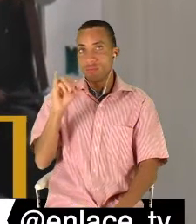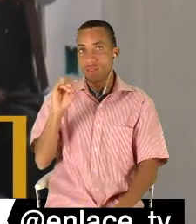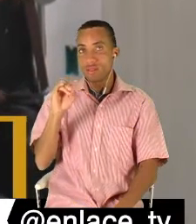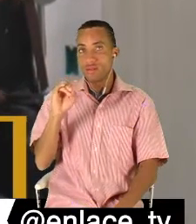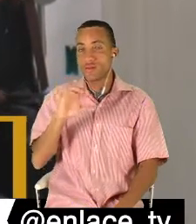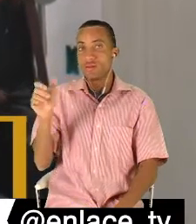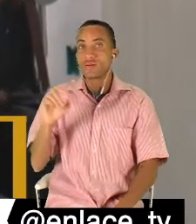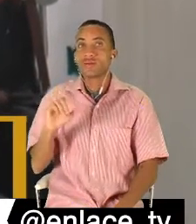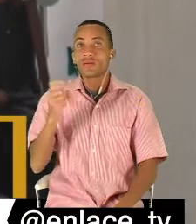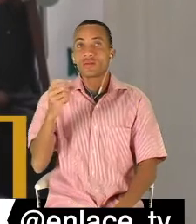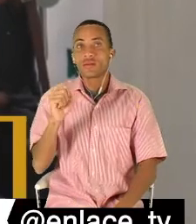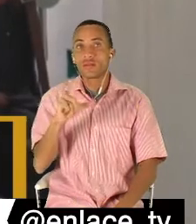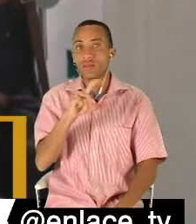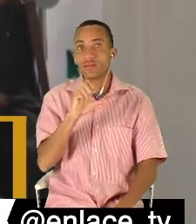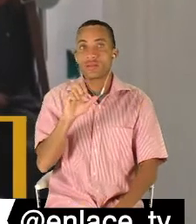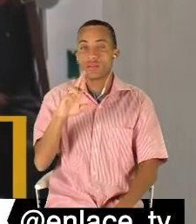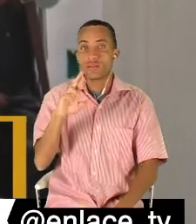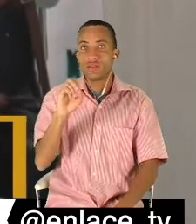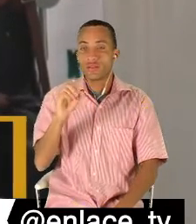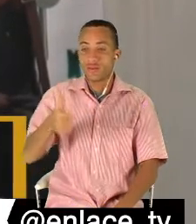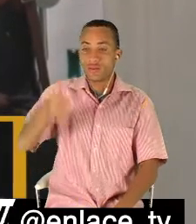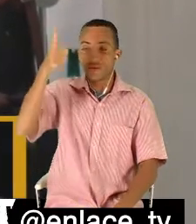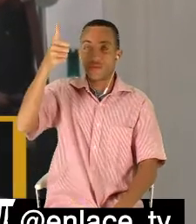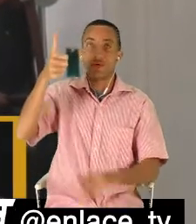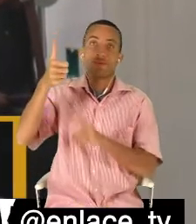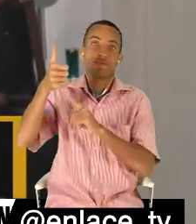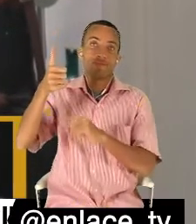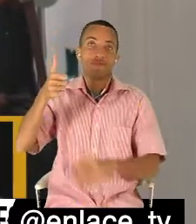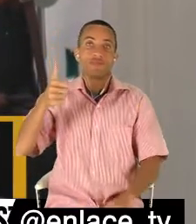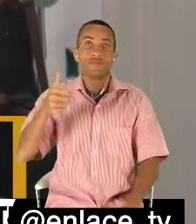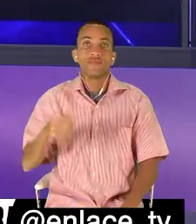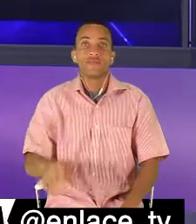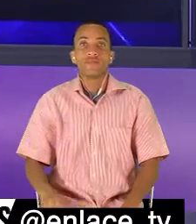El Gallero, jefe de esta banda criminal.